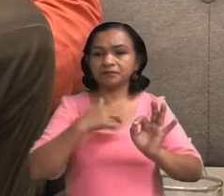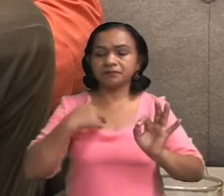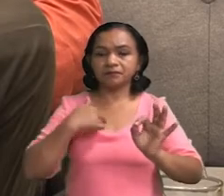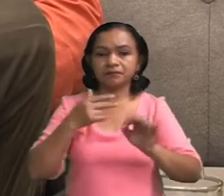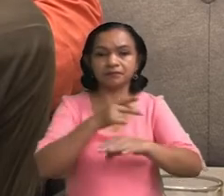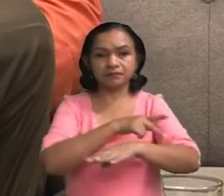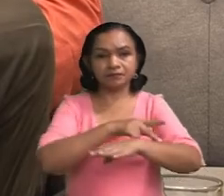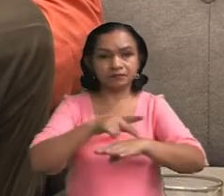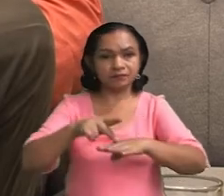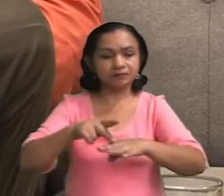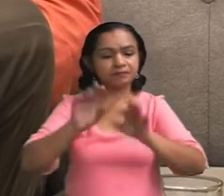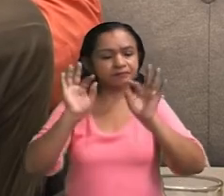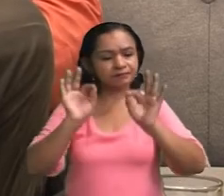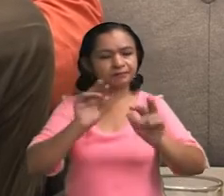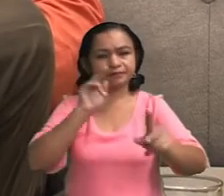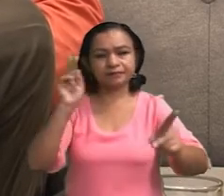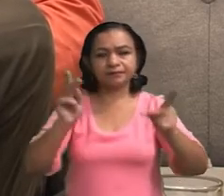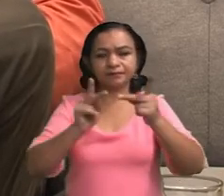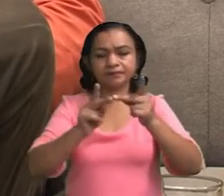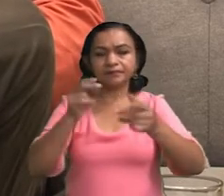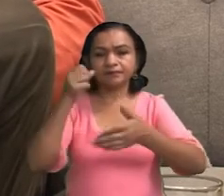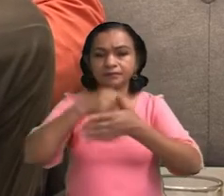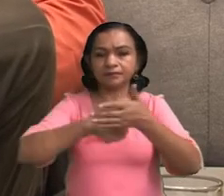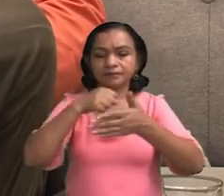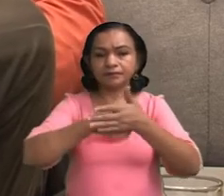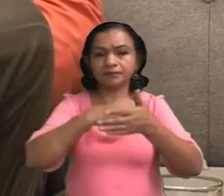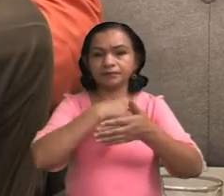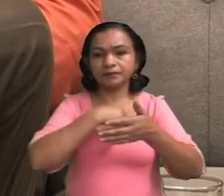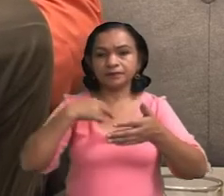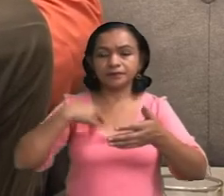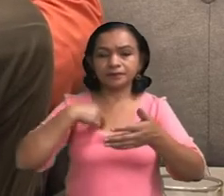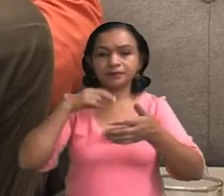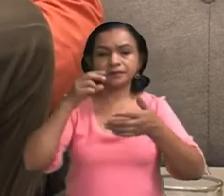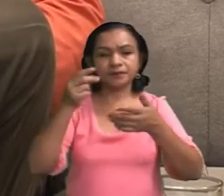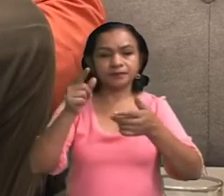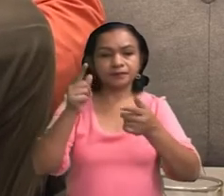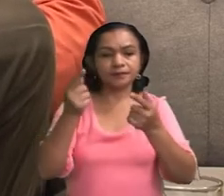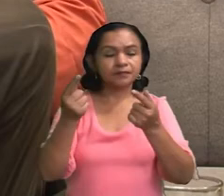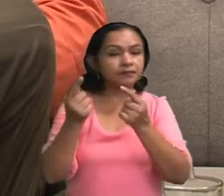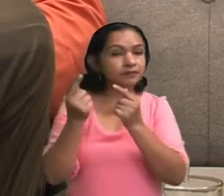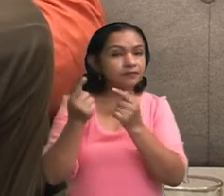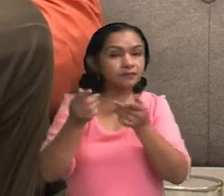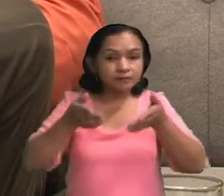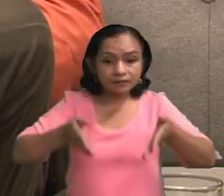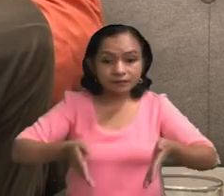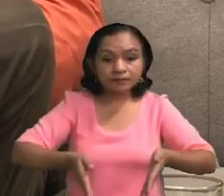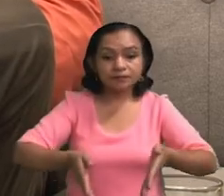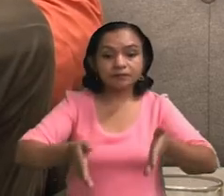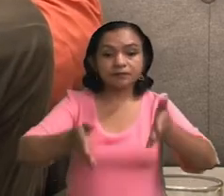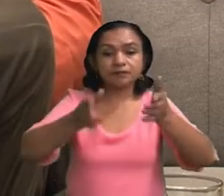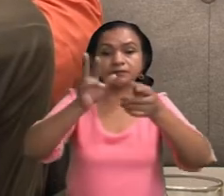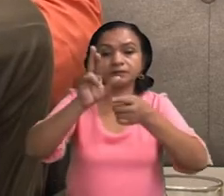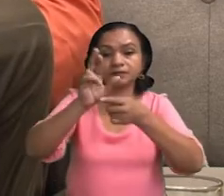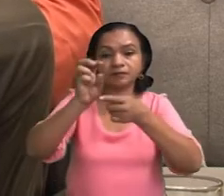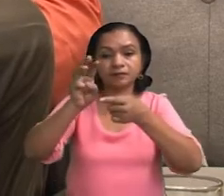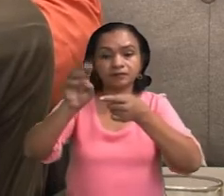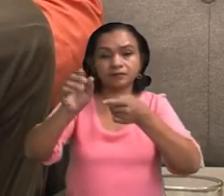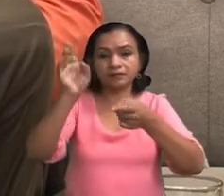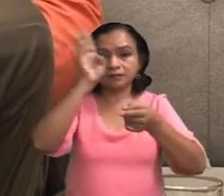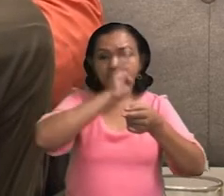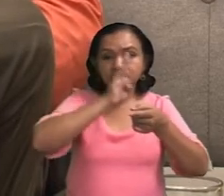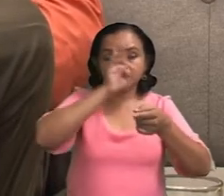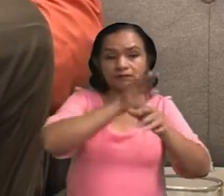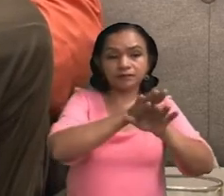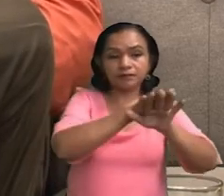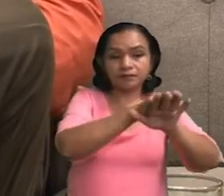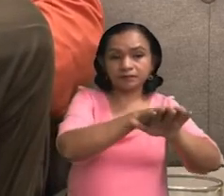puerto. Entonces, sin duda, el esfuerzo, por ejemplo, del MTI en la carretera al Rama, a Bluefield, al